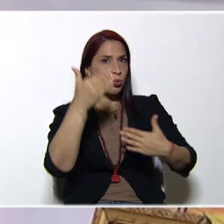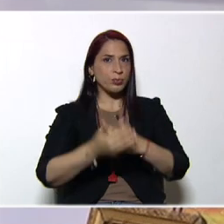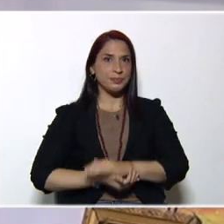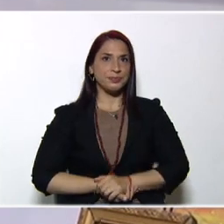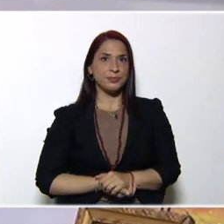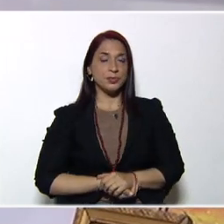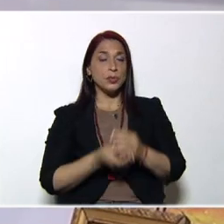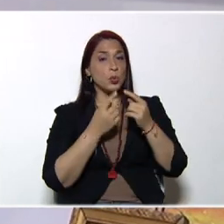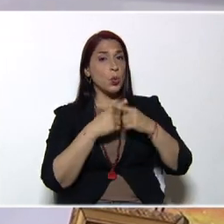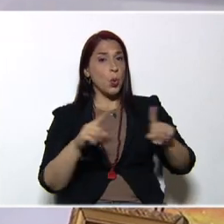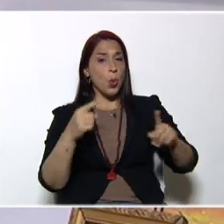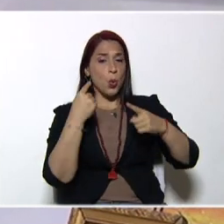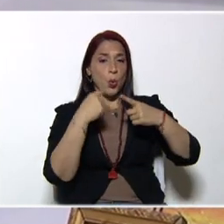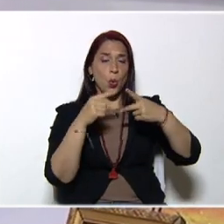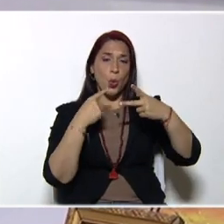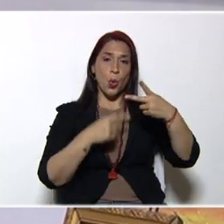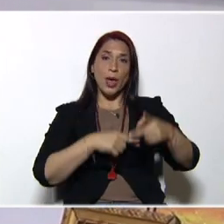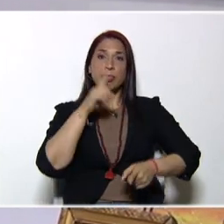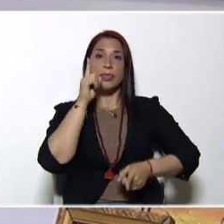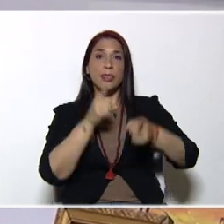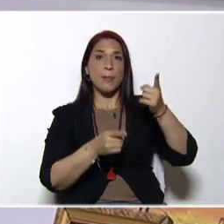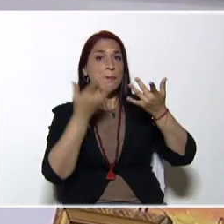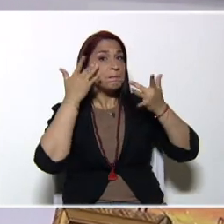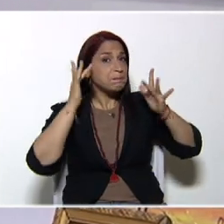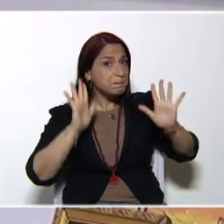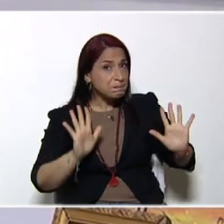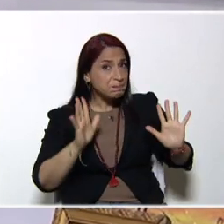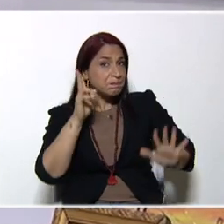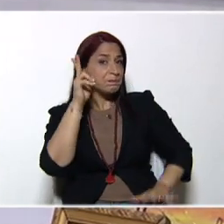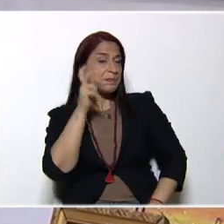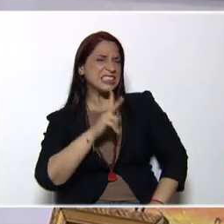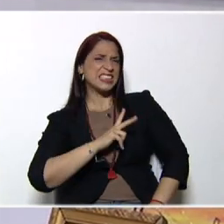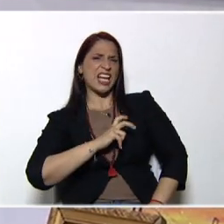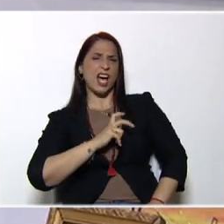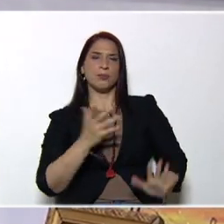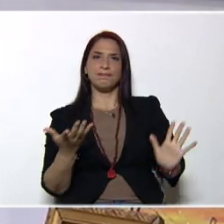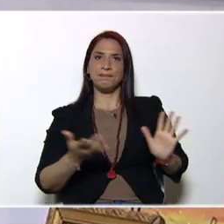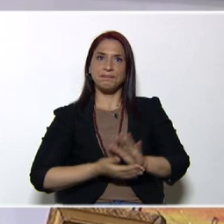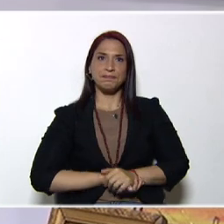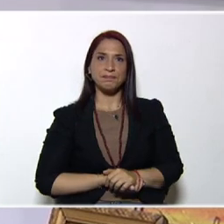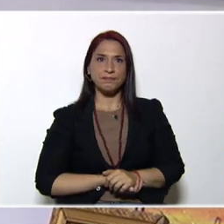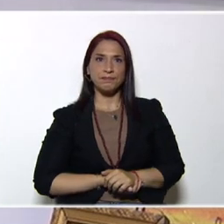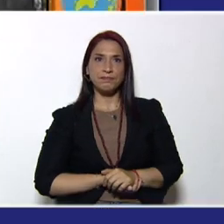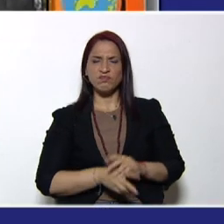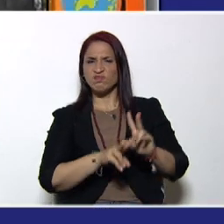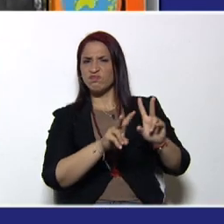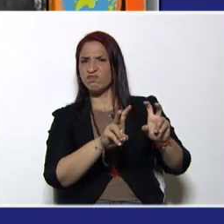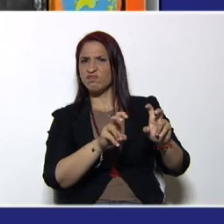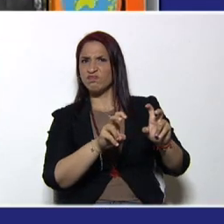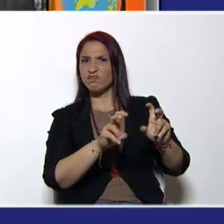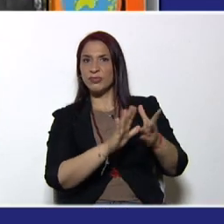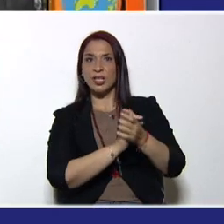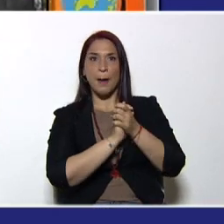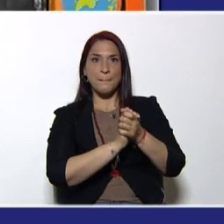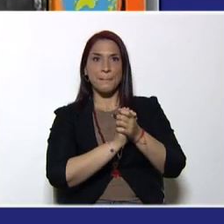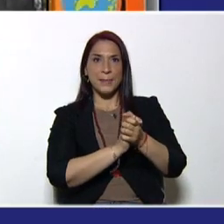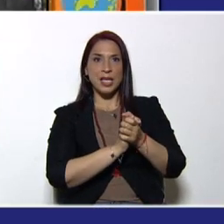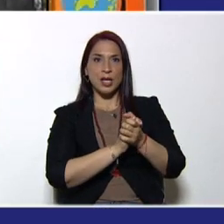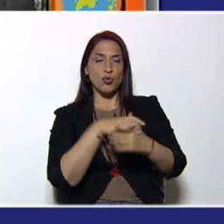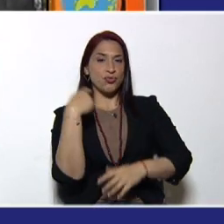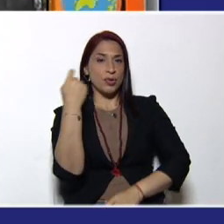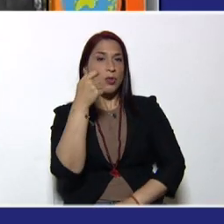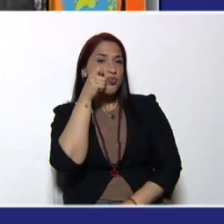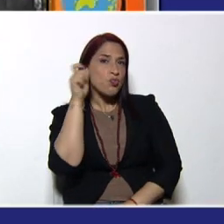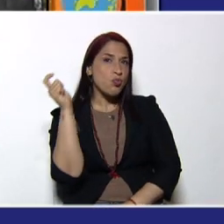Excelente. Otra de las cosas que quizás les suene extraño, y esto voy a mis amigos de los llanos, ¿no? Guárico,